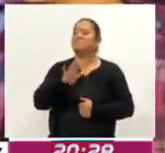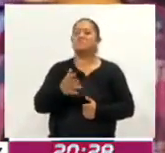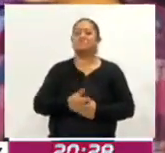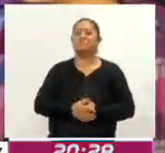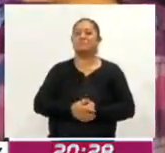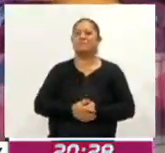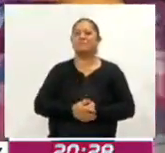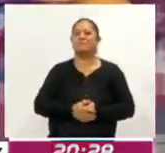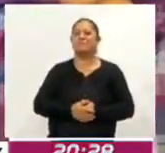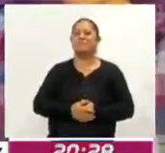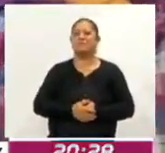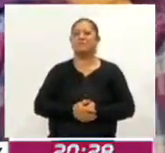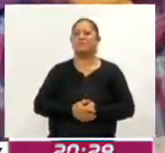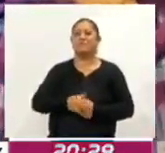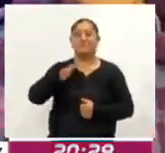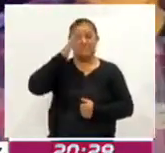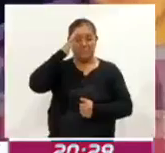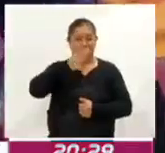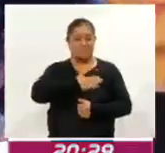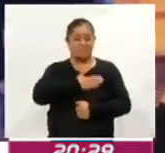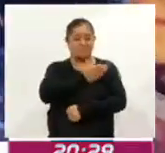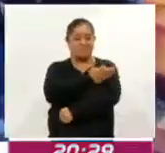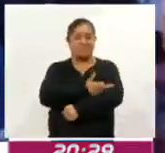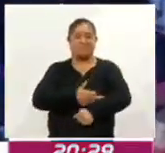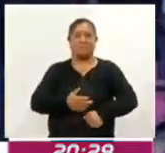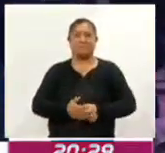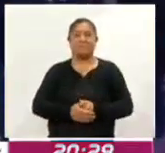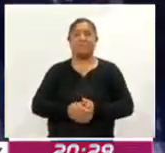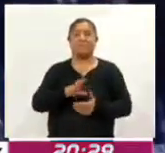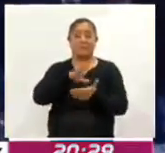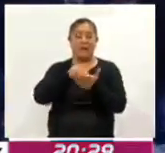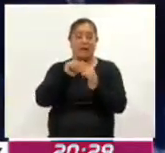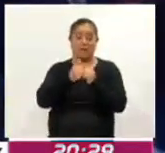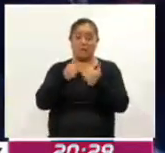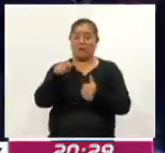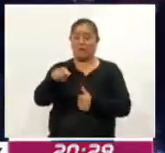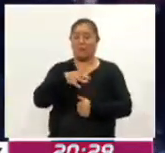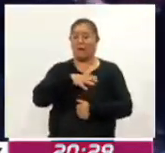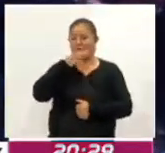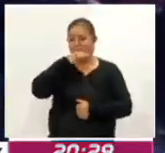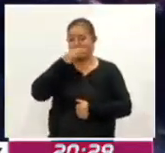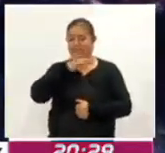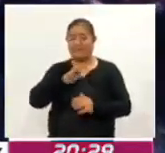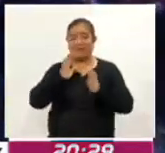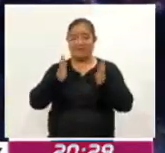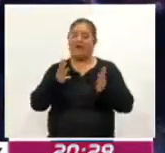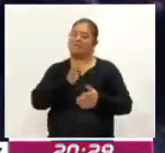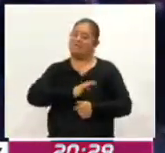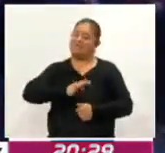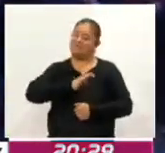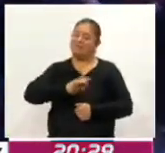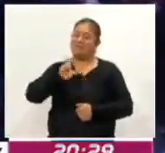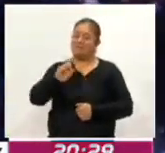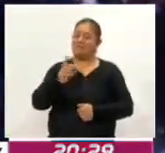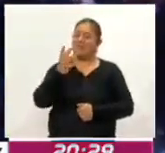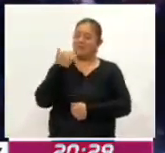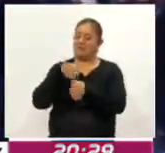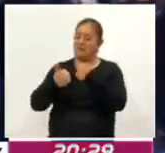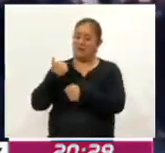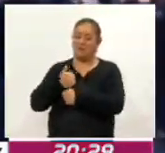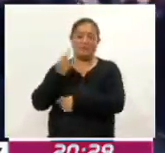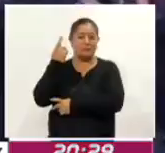celebración? ¿Qué tal? Muy buena tarde. Pues mira, Calpulalpan, estoy de fiesta. Primero que nada, felicidades por sus 34 años.